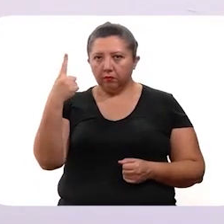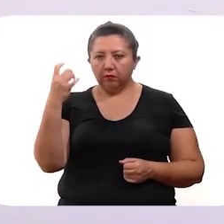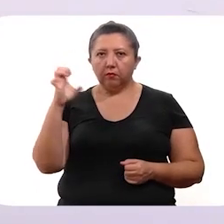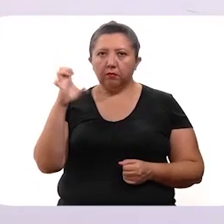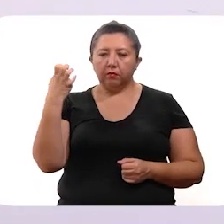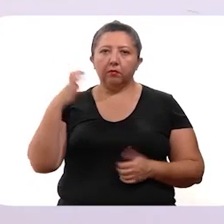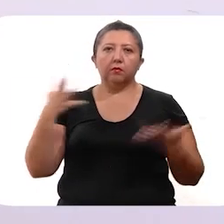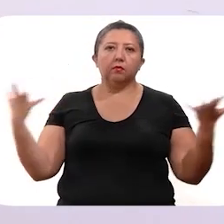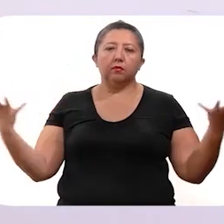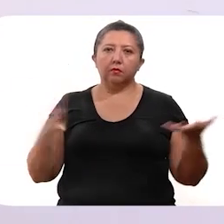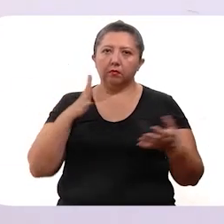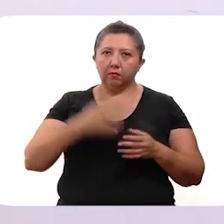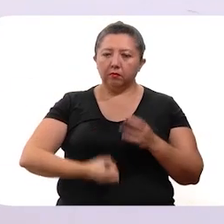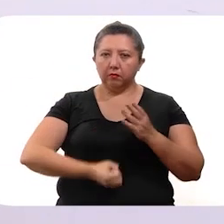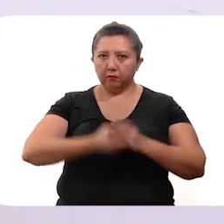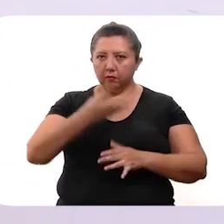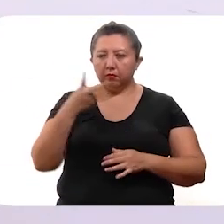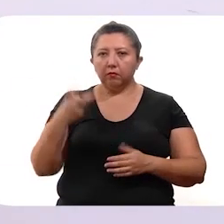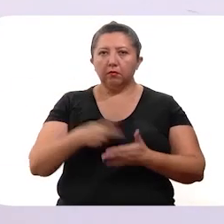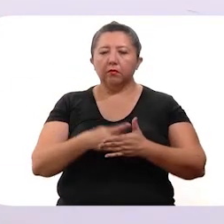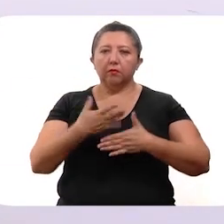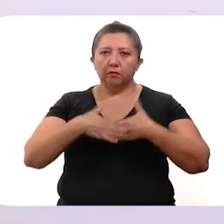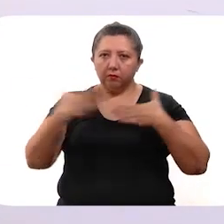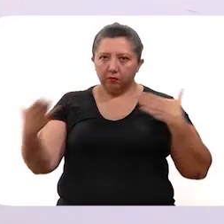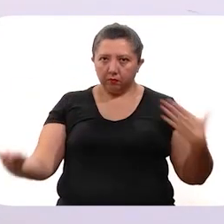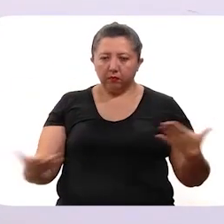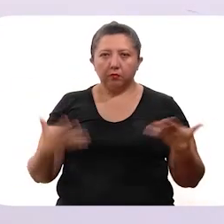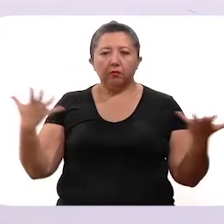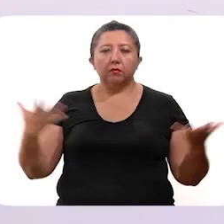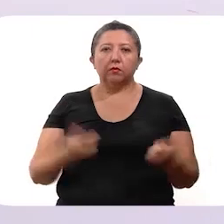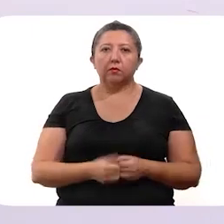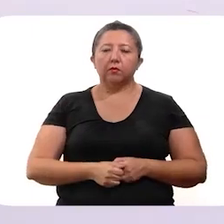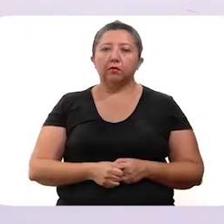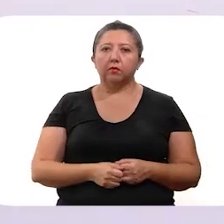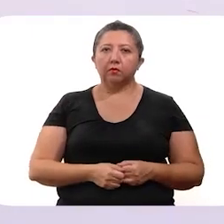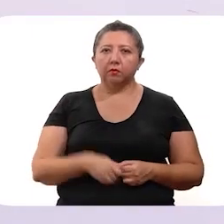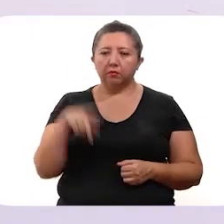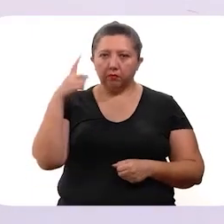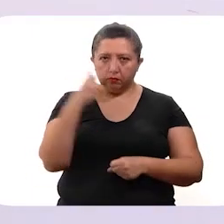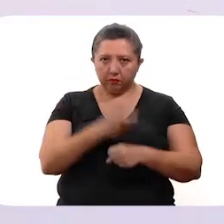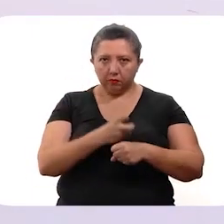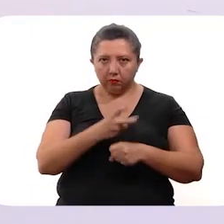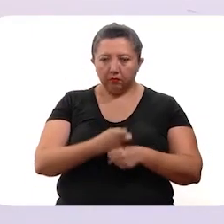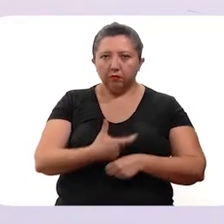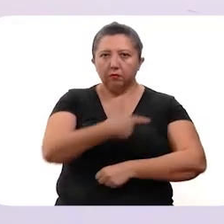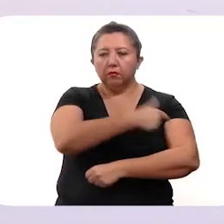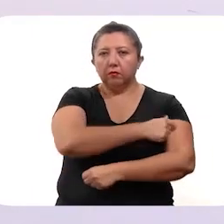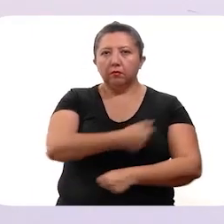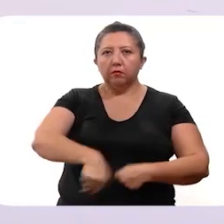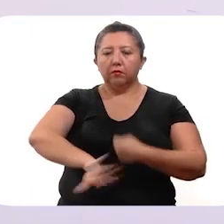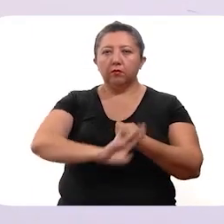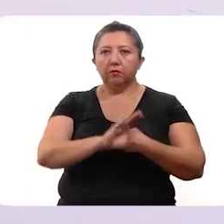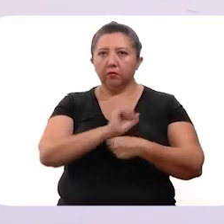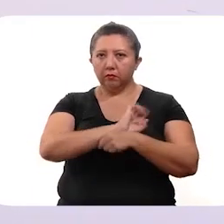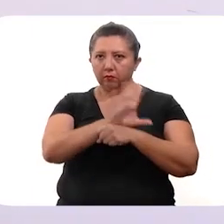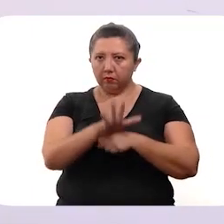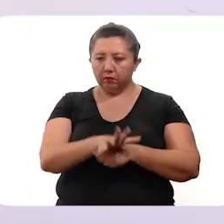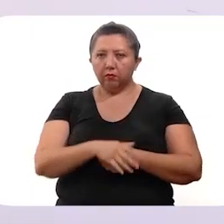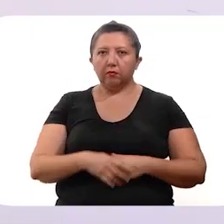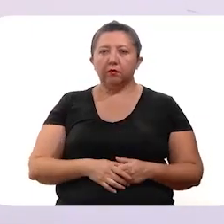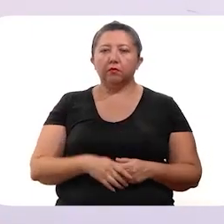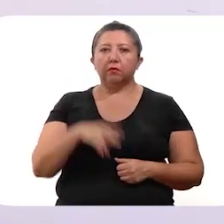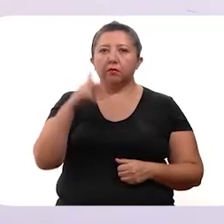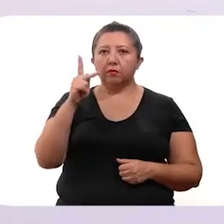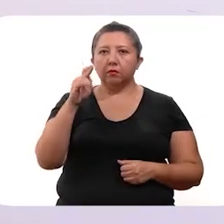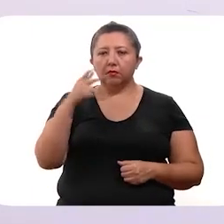enero se llevará a cabo una nueva fase de este proceso en el cual se efectuará la aplicación de segundas dosis de vacunas contra el coronavirus de la